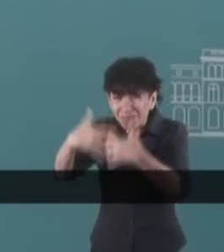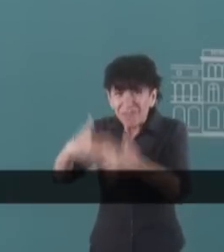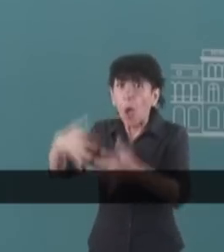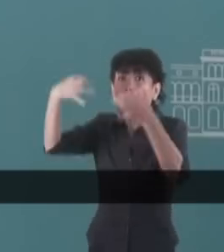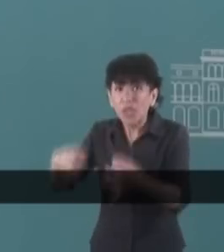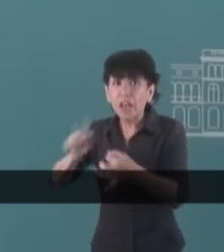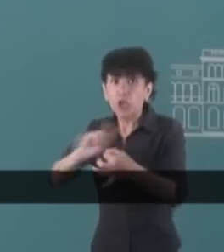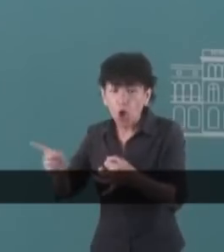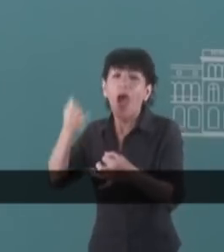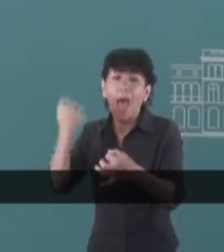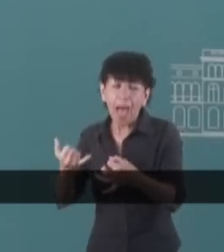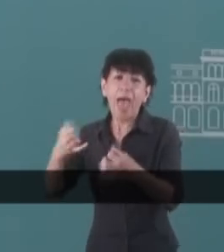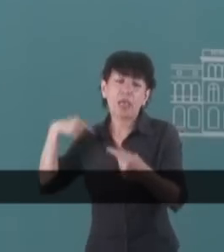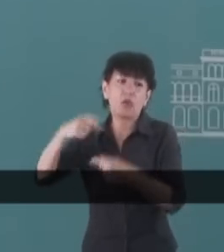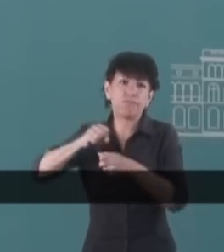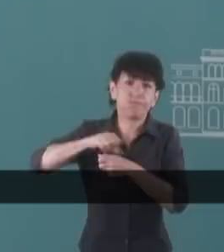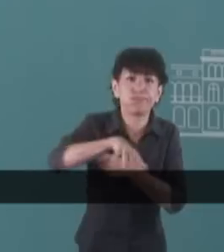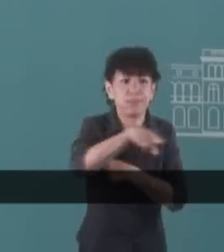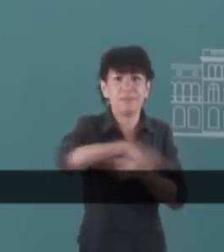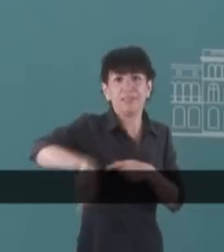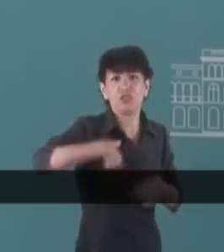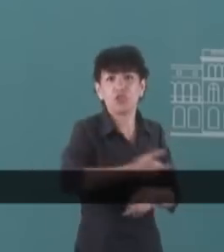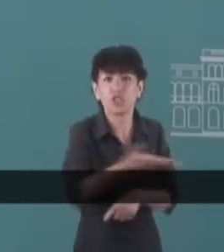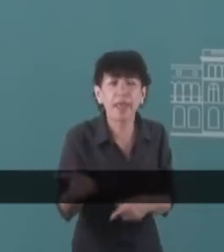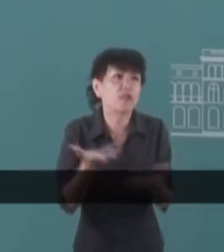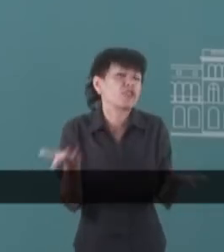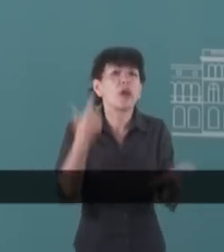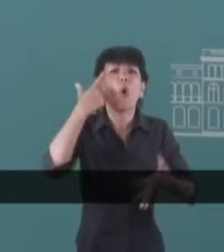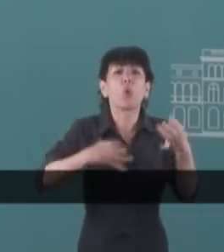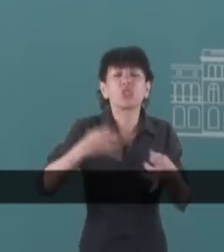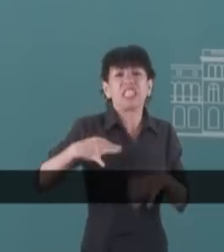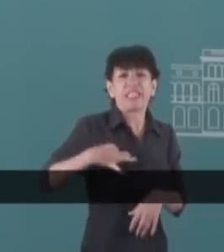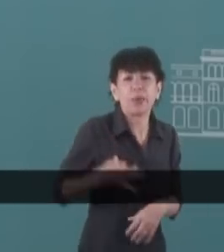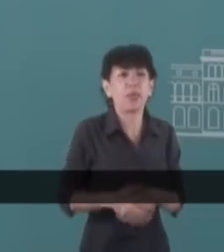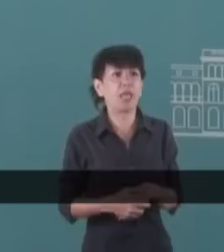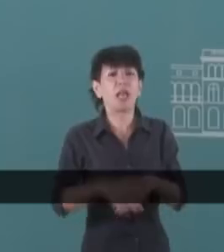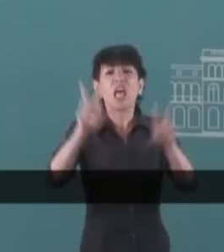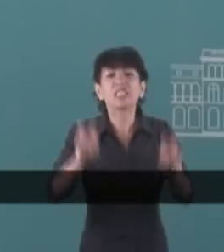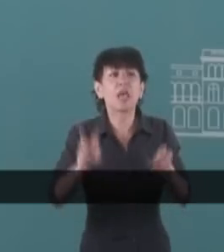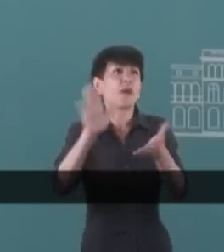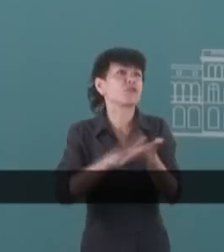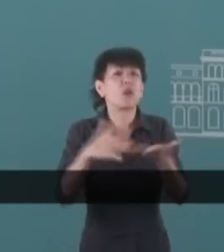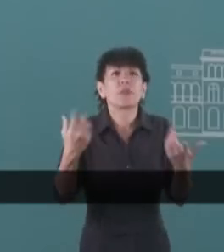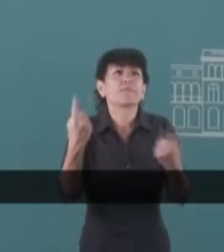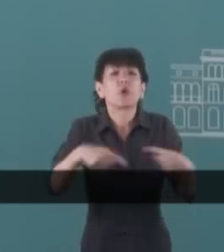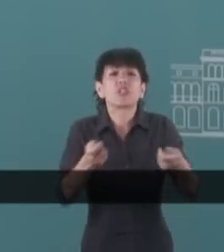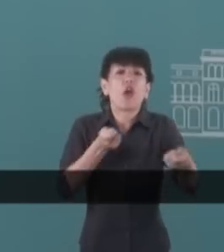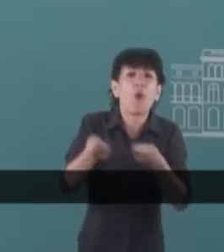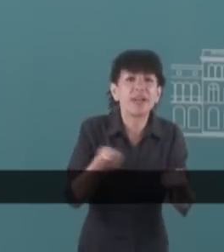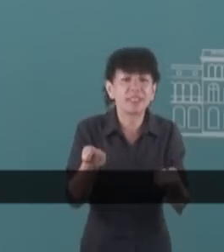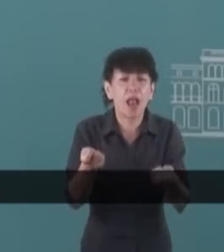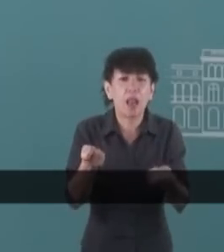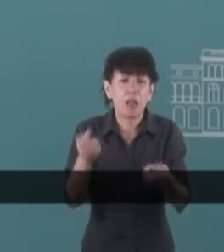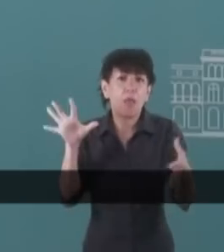vida cotidiana tampoco, no funciona la justicia civil, no funciona la justicia en la cual tenemos que dirimir cuestiones comerciales, entonces cuando no funcionan